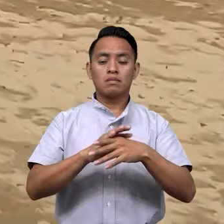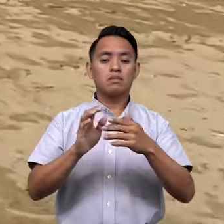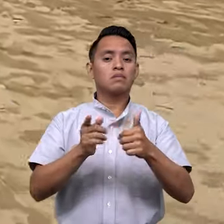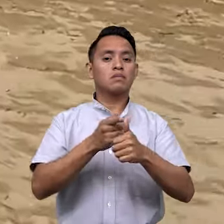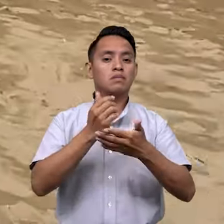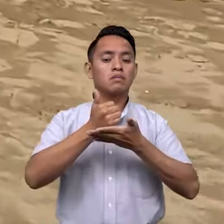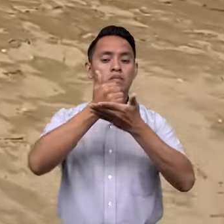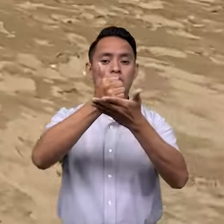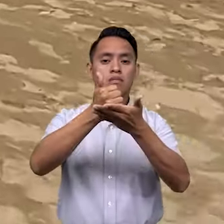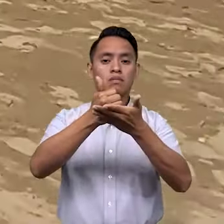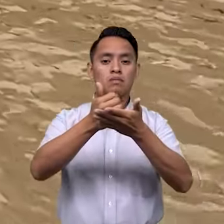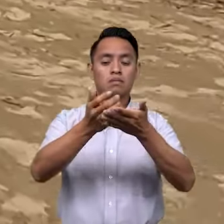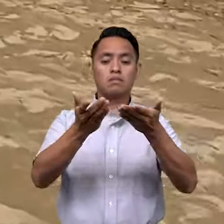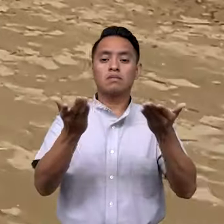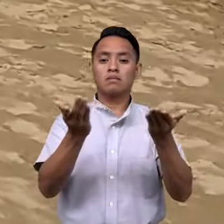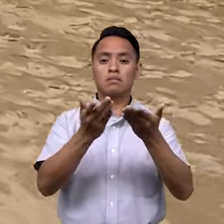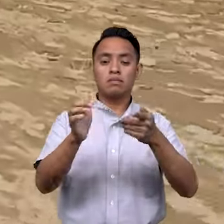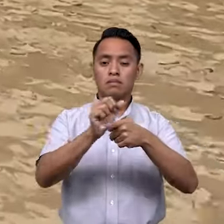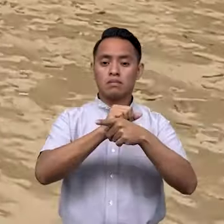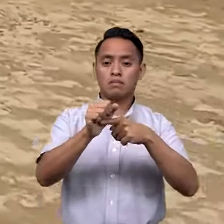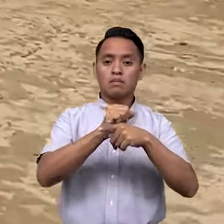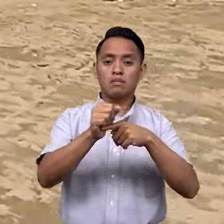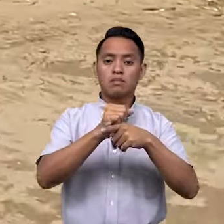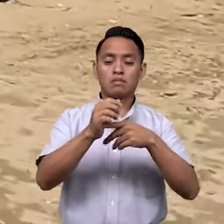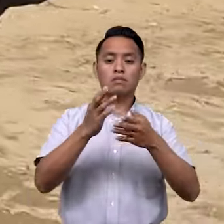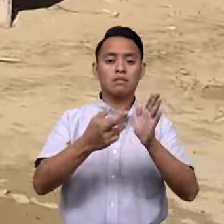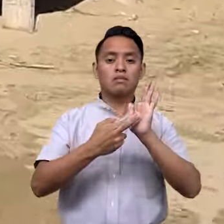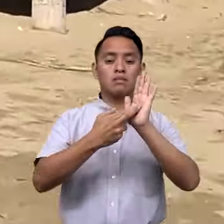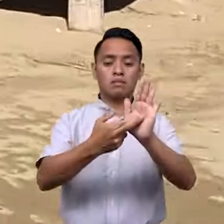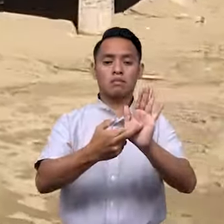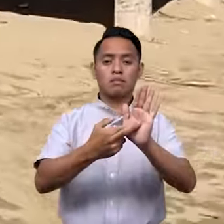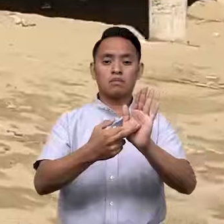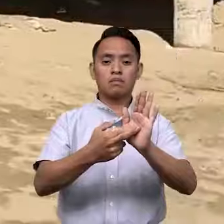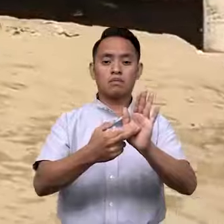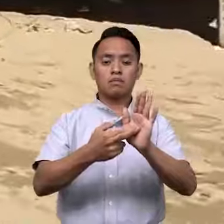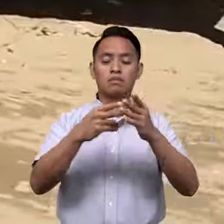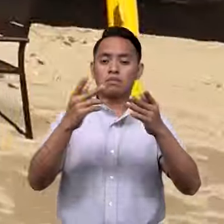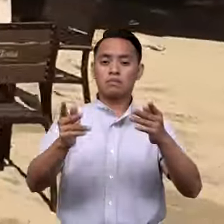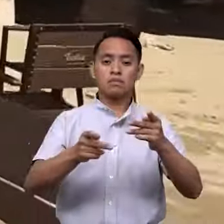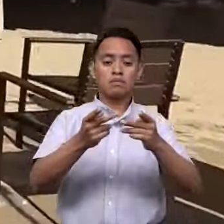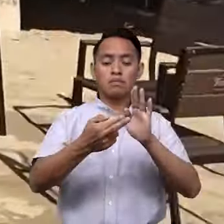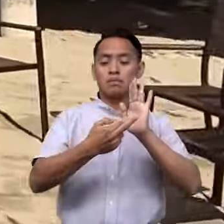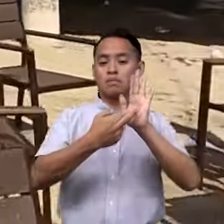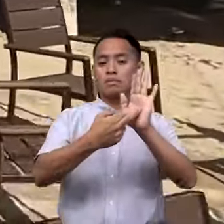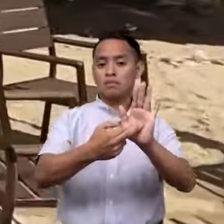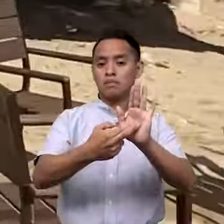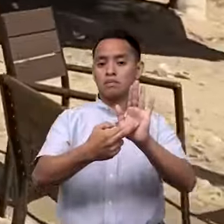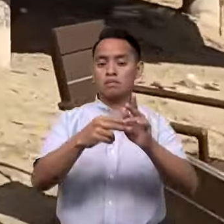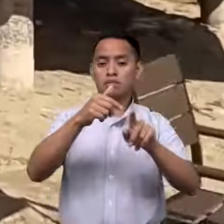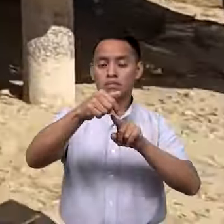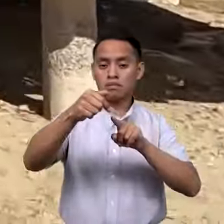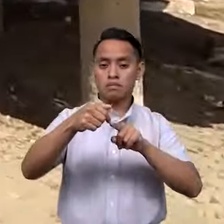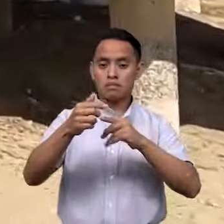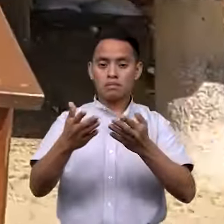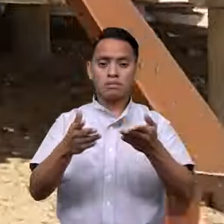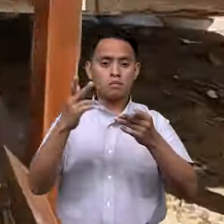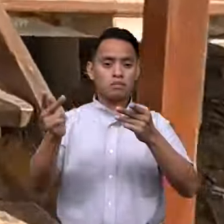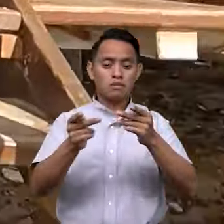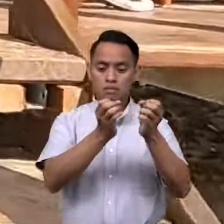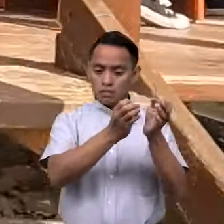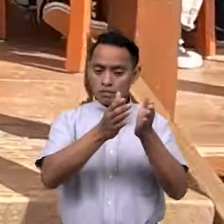auxilios. La capacidad de preparación y respuesta es reflejada en los resultados de un municipio